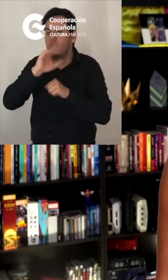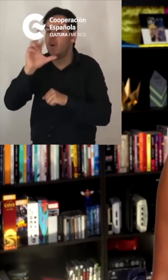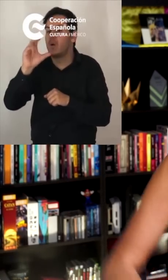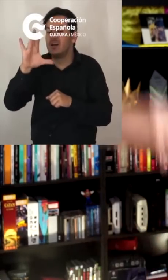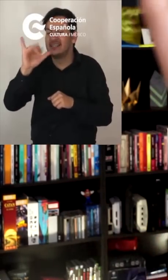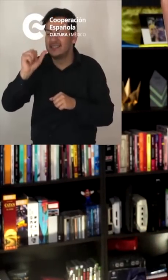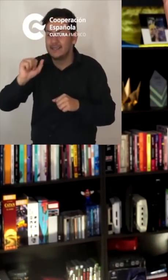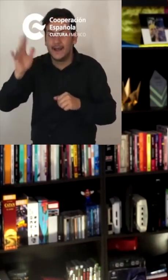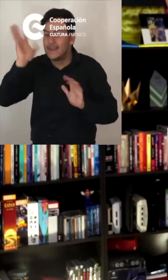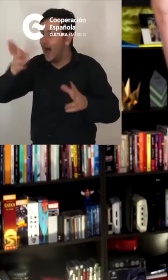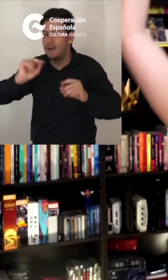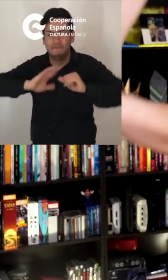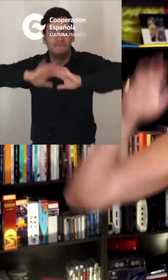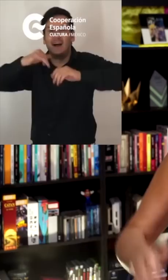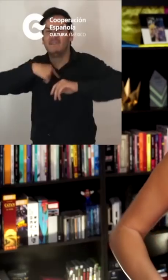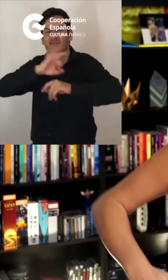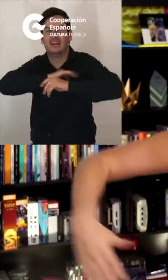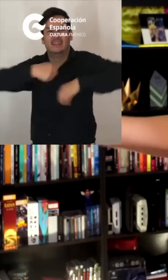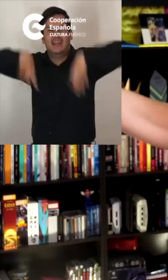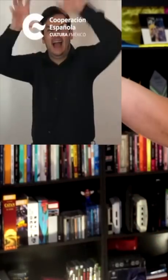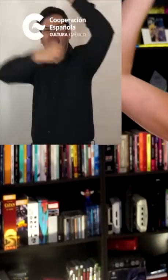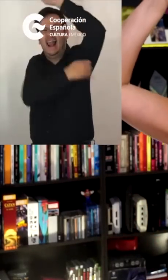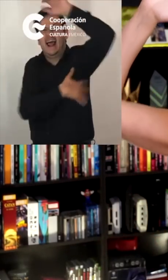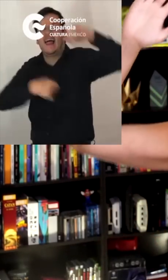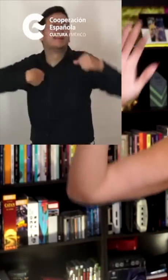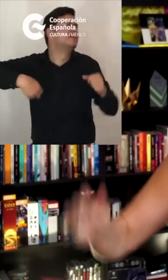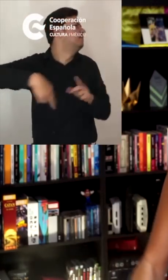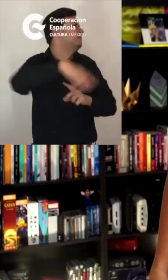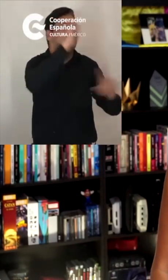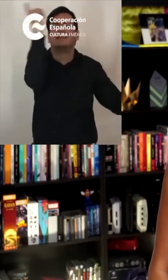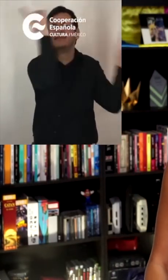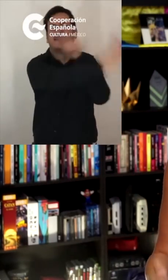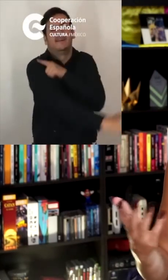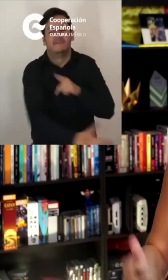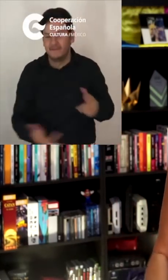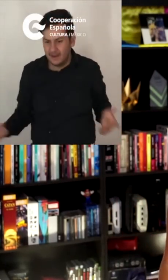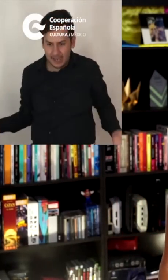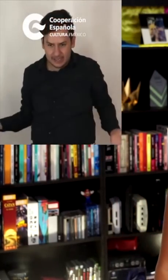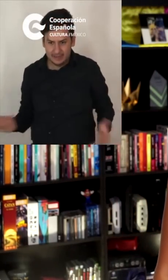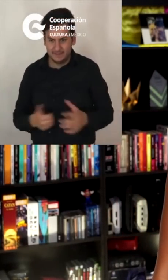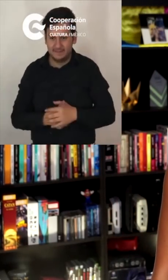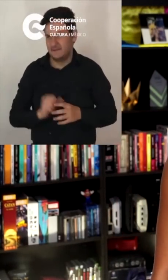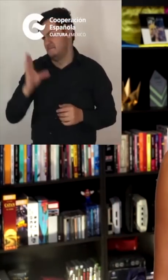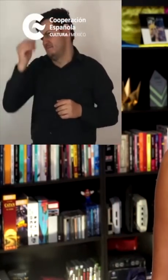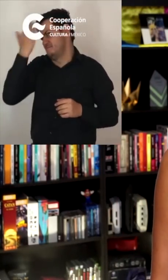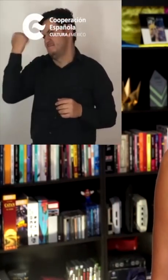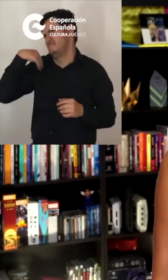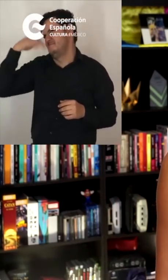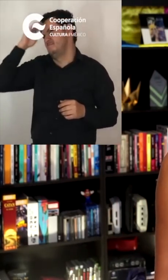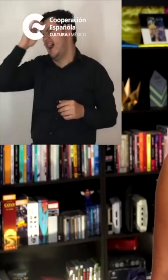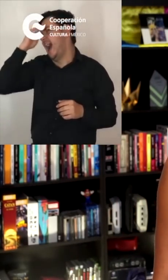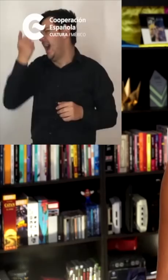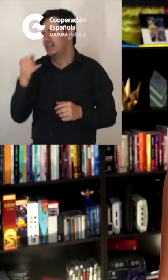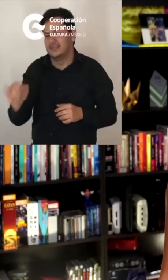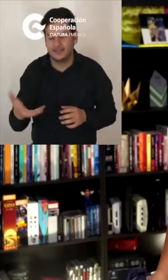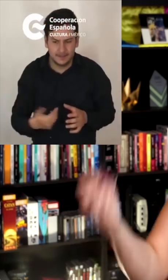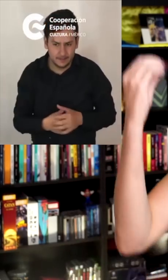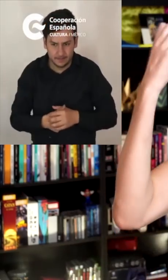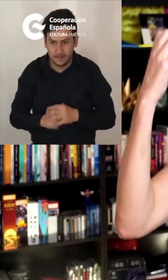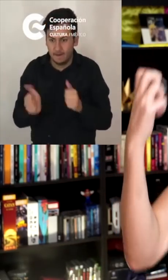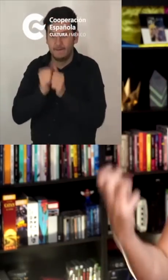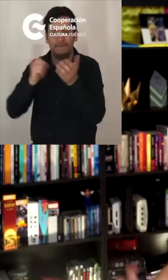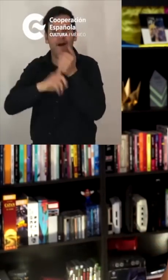Rocío Nale dice ¡ya no más! Y se levanta de rabia de la mesa y se va corriendo. O algo así, así me imagino que fue que pasó. Una herramienta flexible.